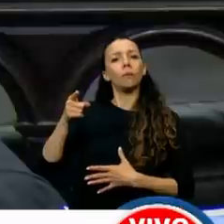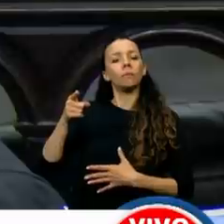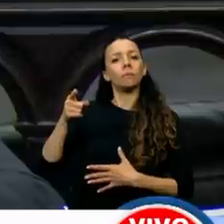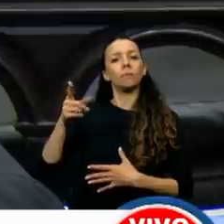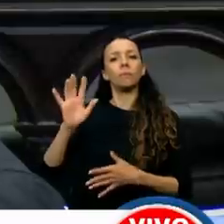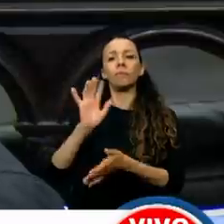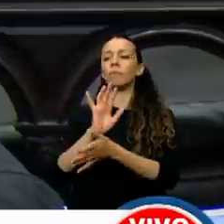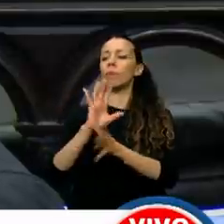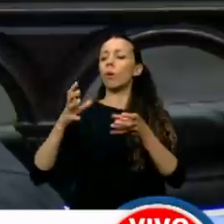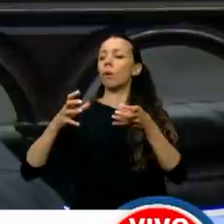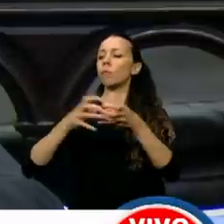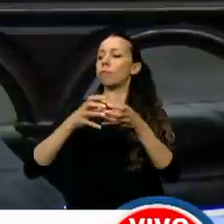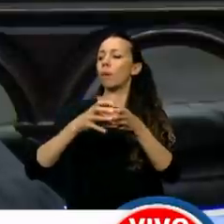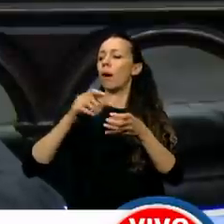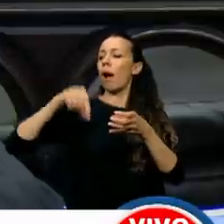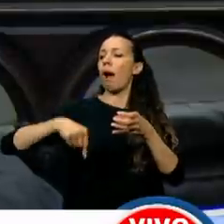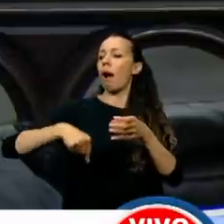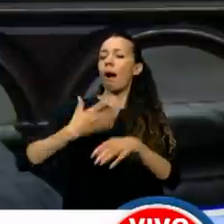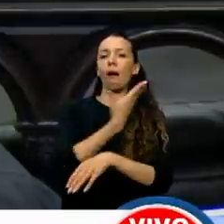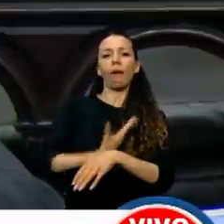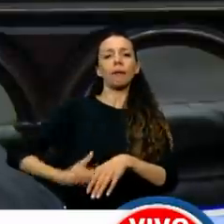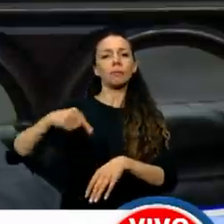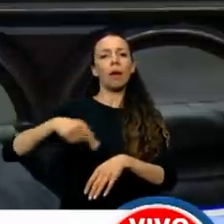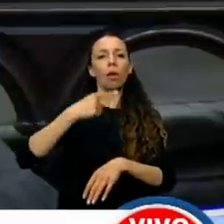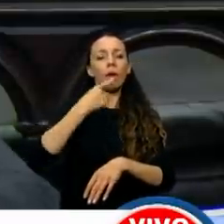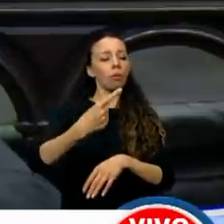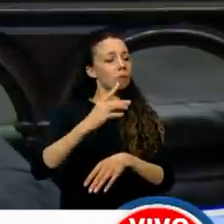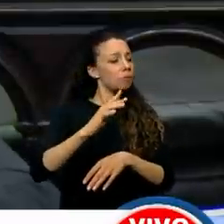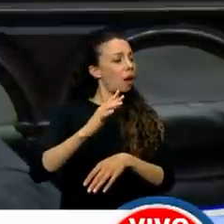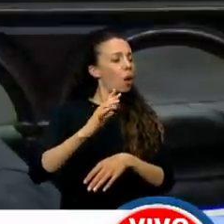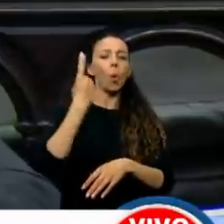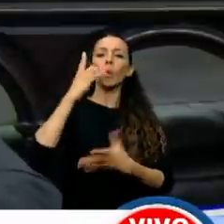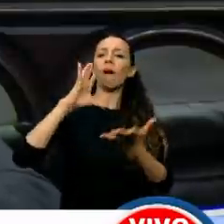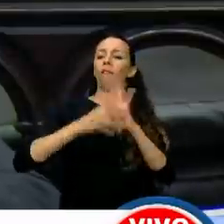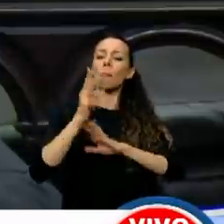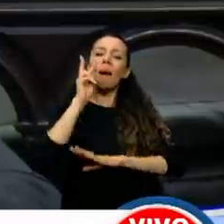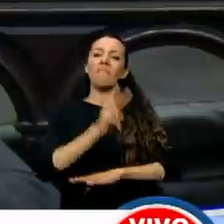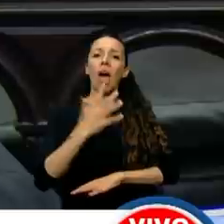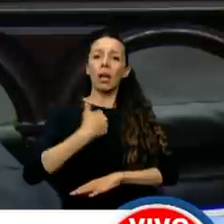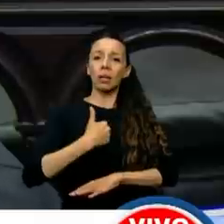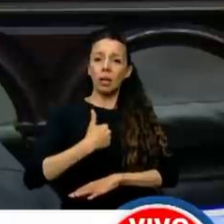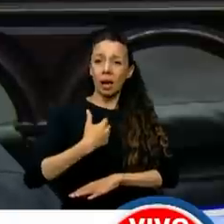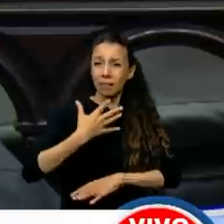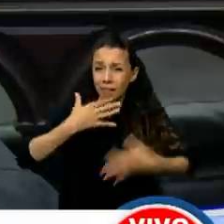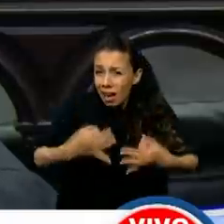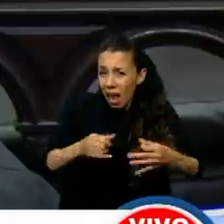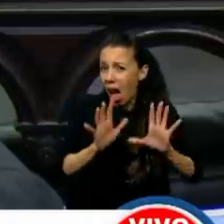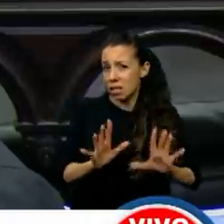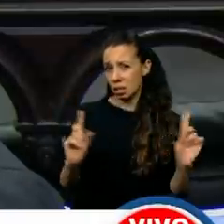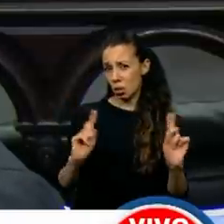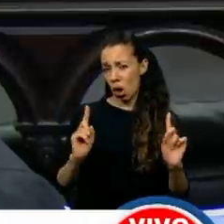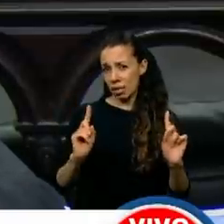tiene una mirada absolutamente lejana de la realidad argentina el propio ministro de economía